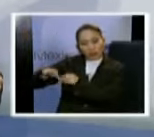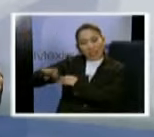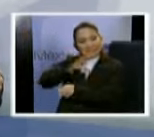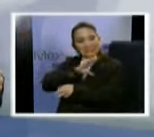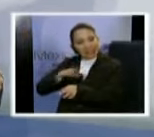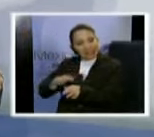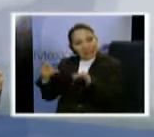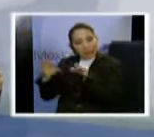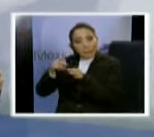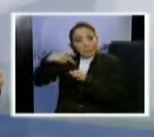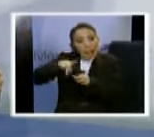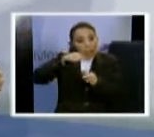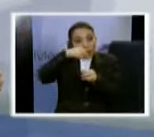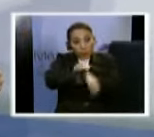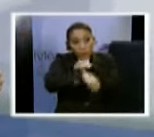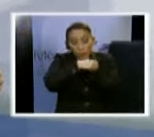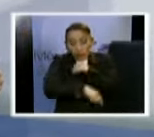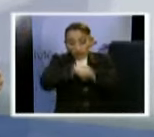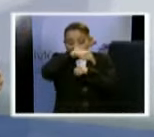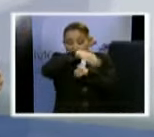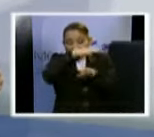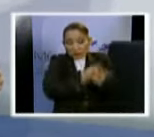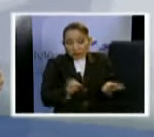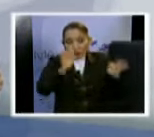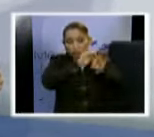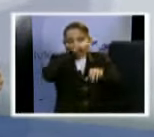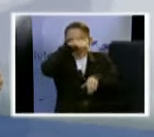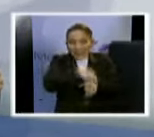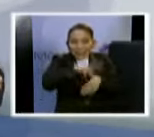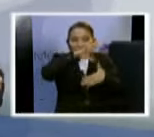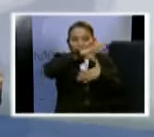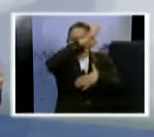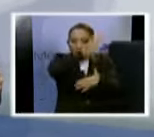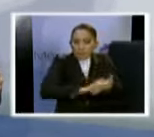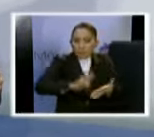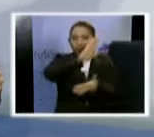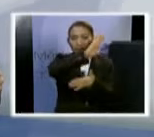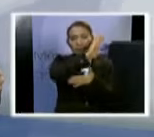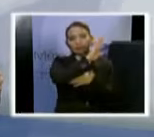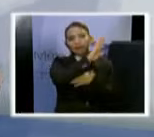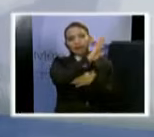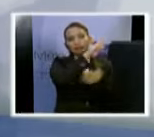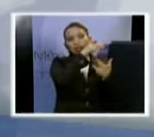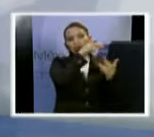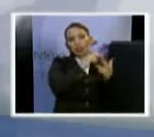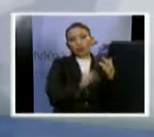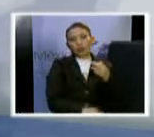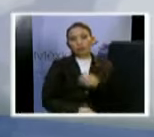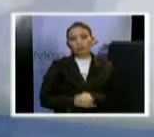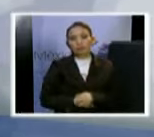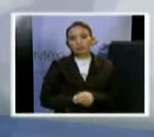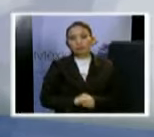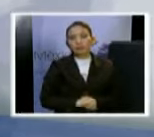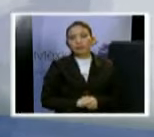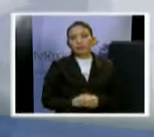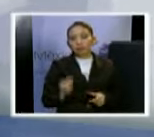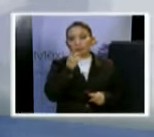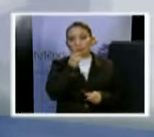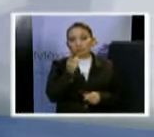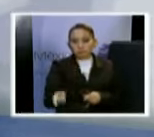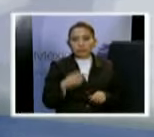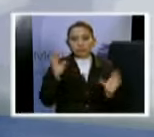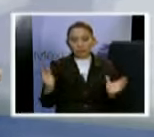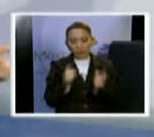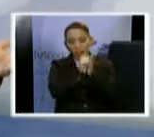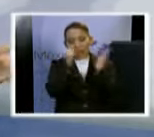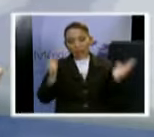hacia China, pero las cifras más importantes están dentro de la propia región de Norteamérica. Impulso de